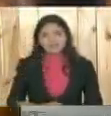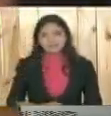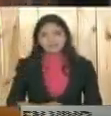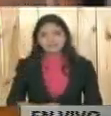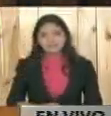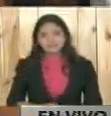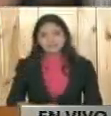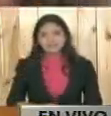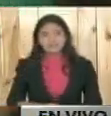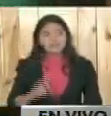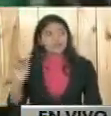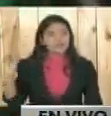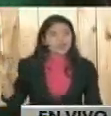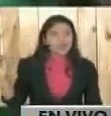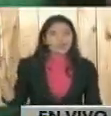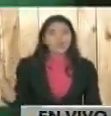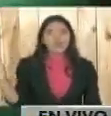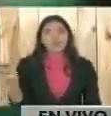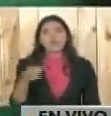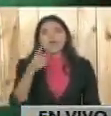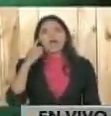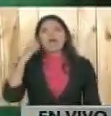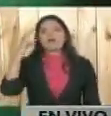el consenso, vino forjando un consenso